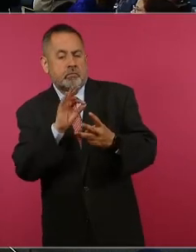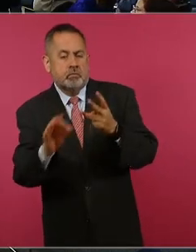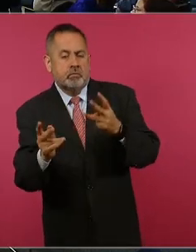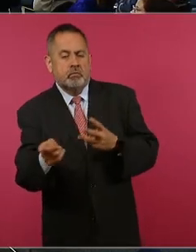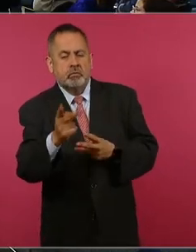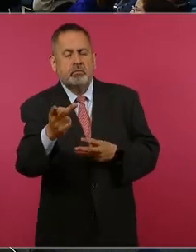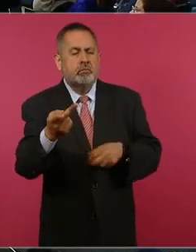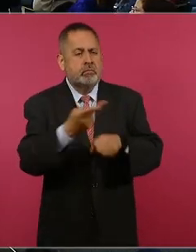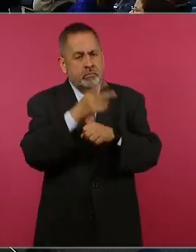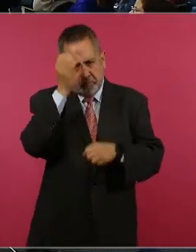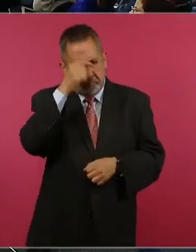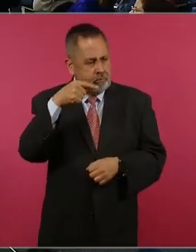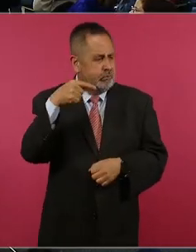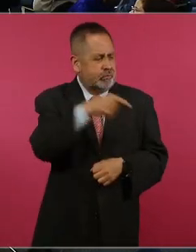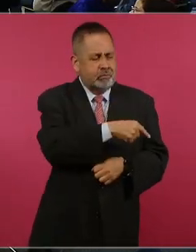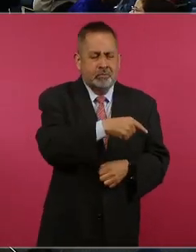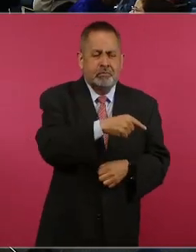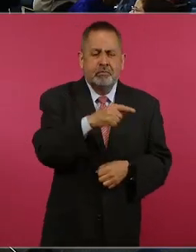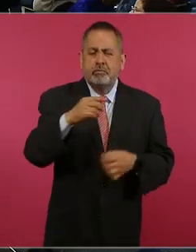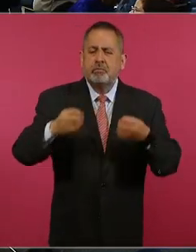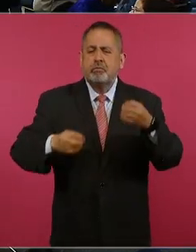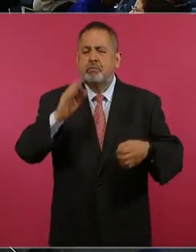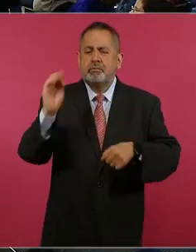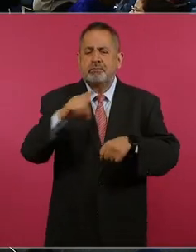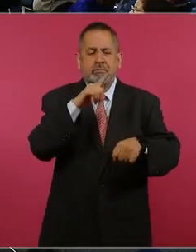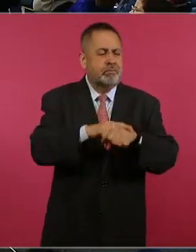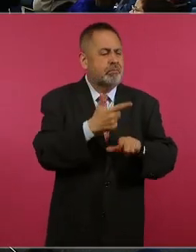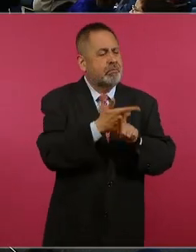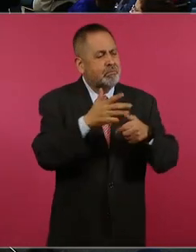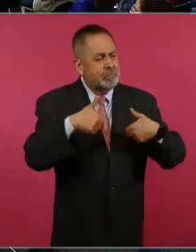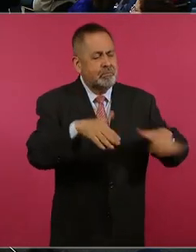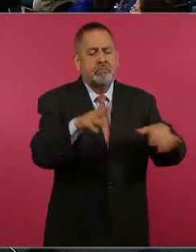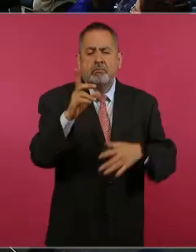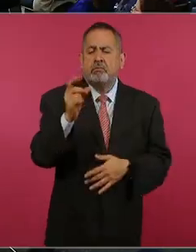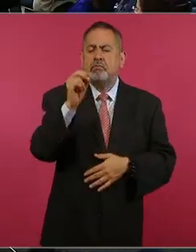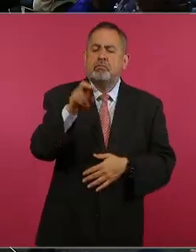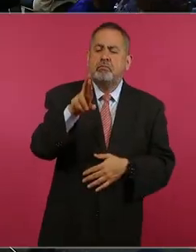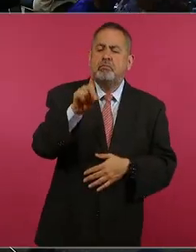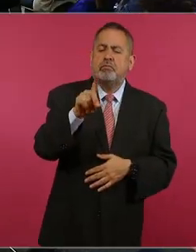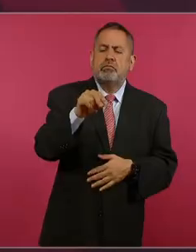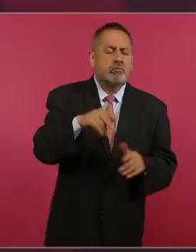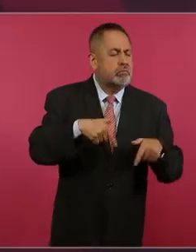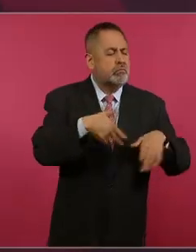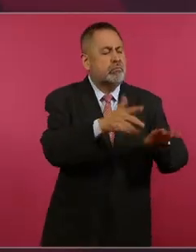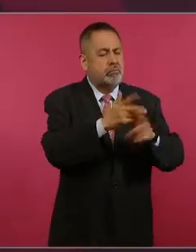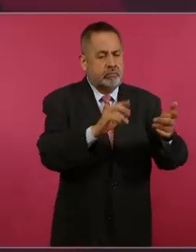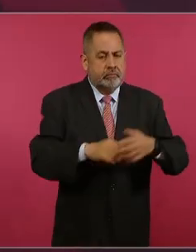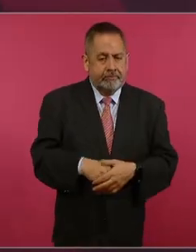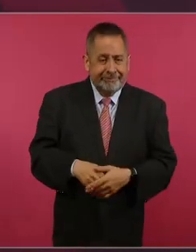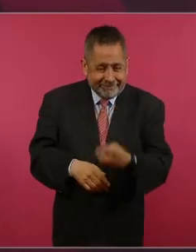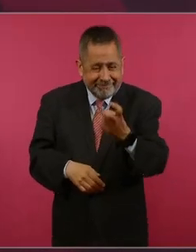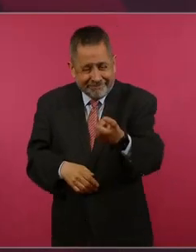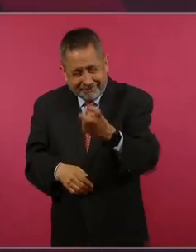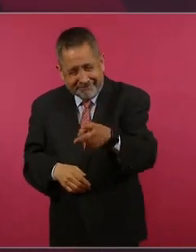liberación de don Rodo, el hermano del Mencho? Pues a eso me refiero, de que